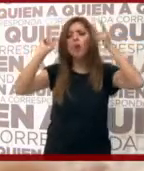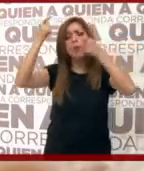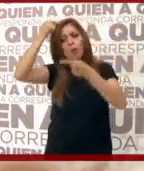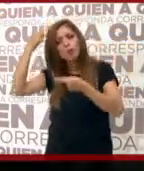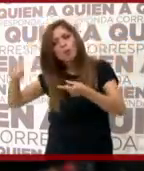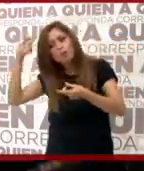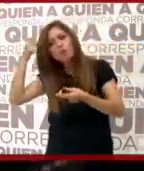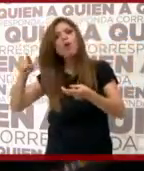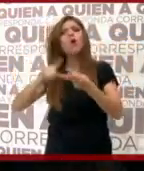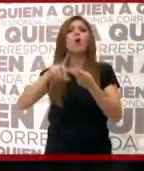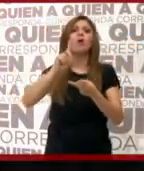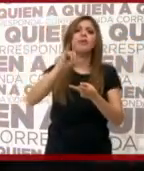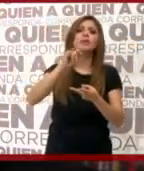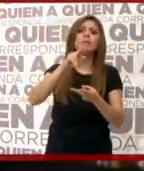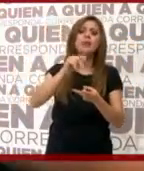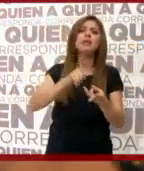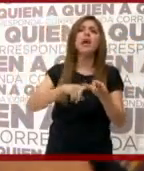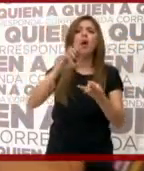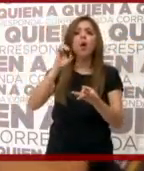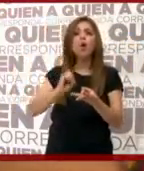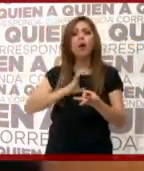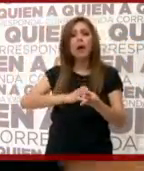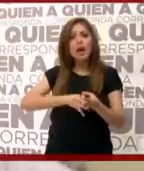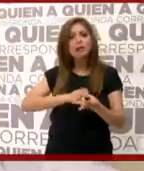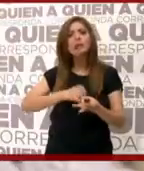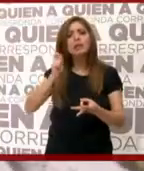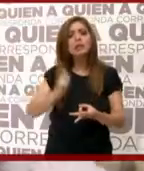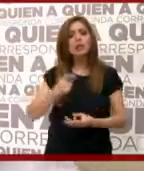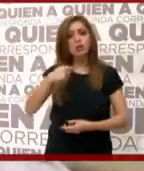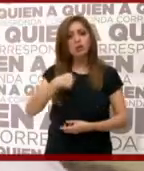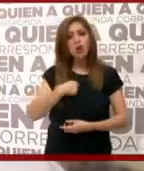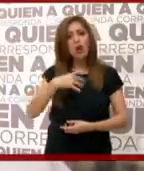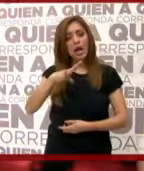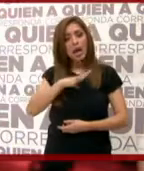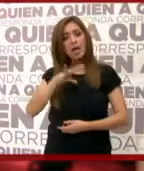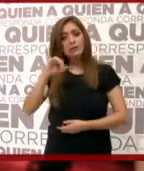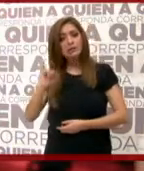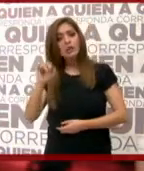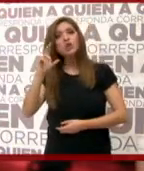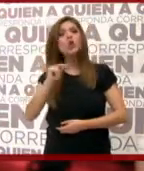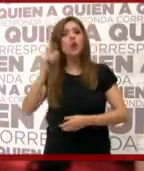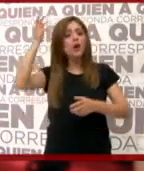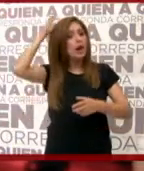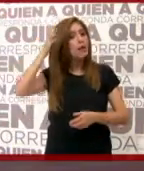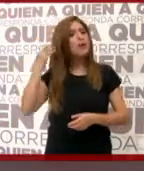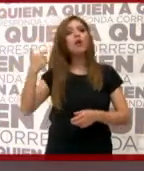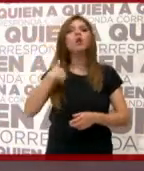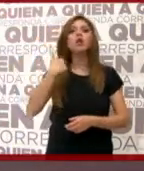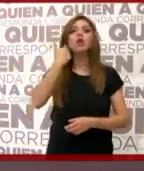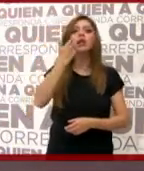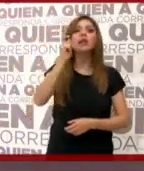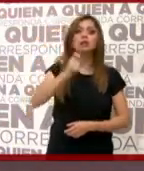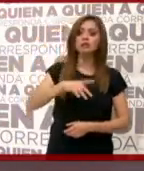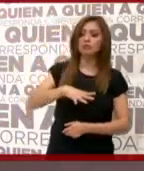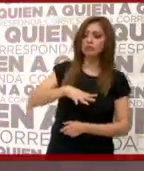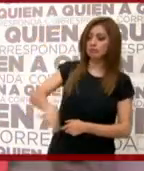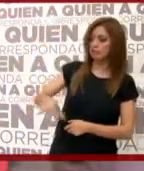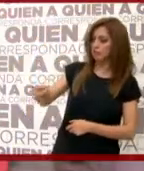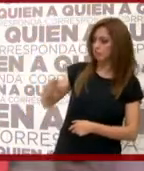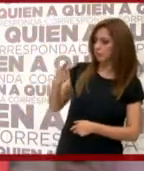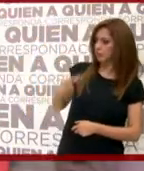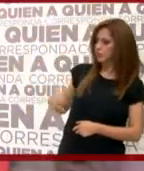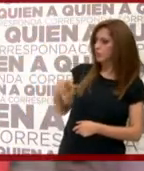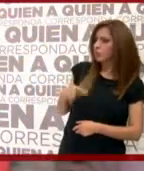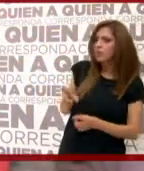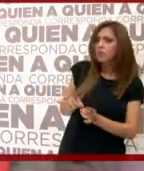tiene cáncer, con o sin cabello, sigo siendo yo. Pienso lo mismo, siento lo mismo y queremos que no haya ese rechazo a la gente que